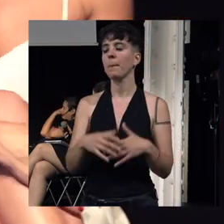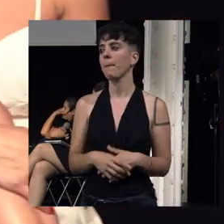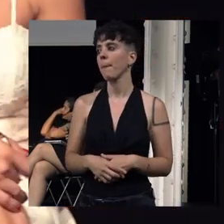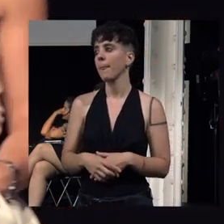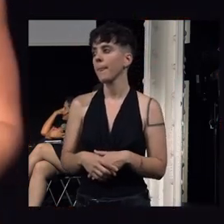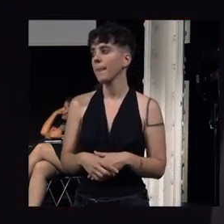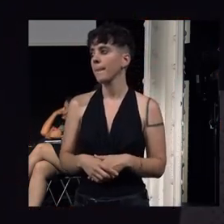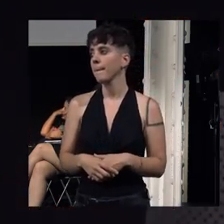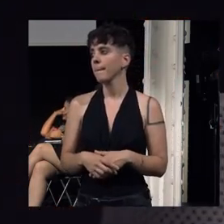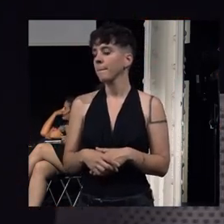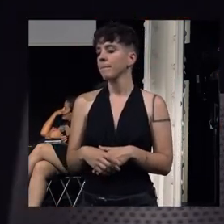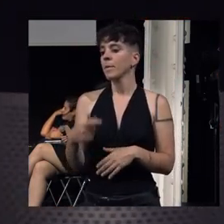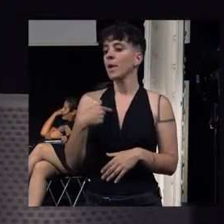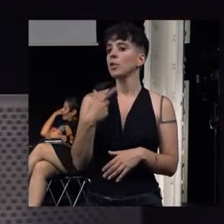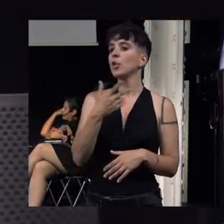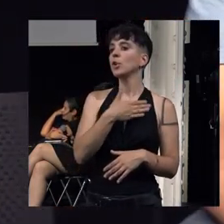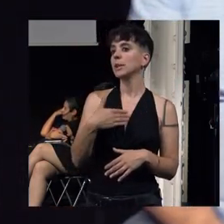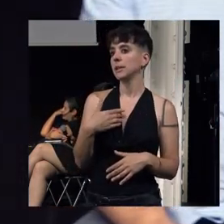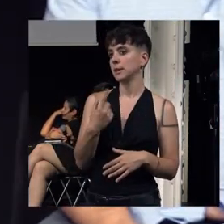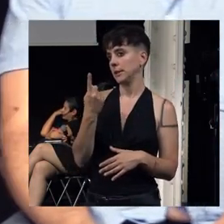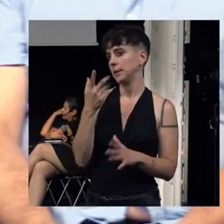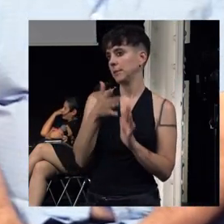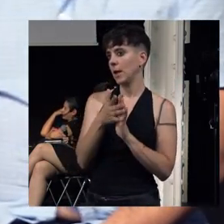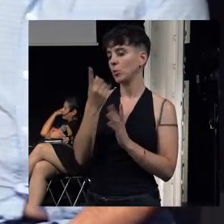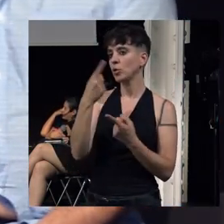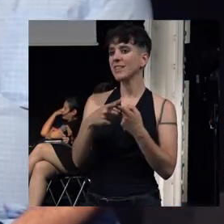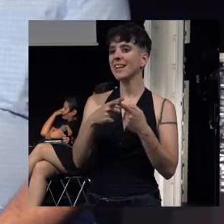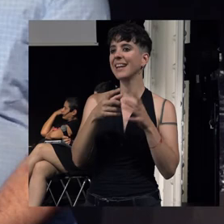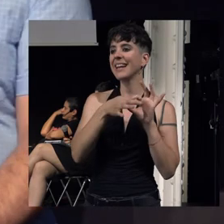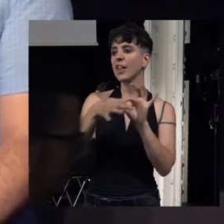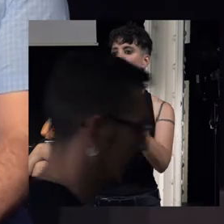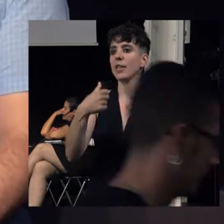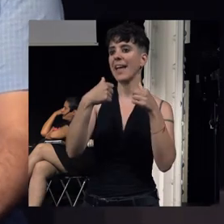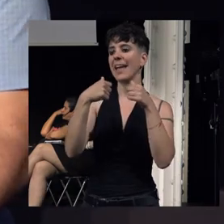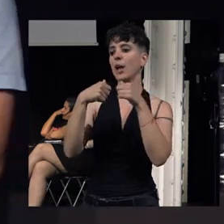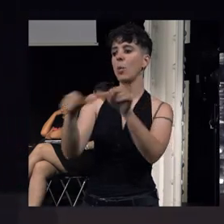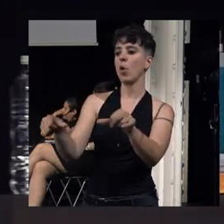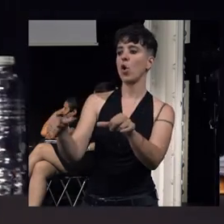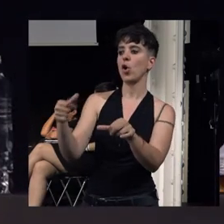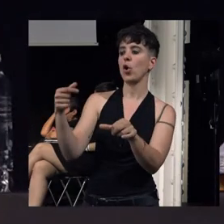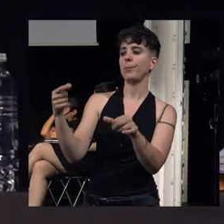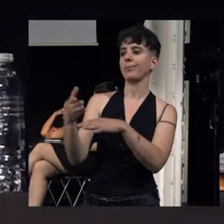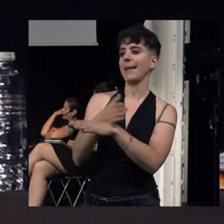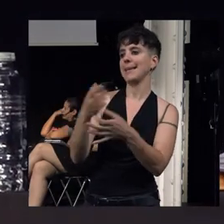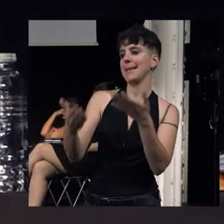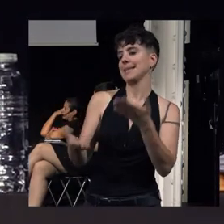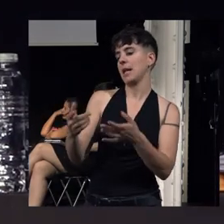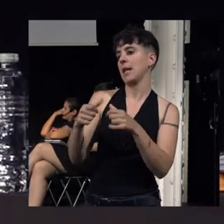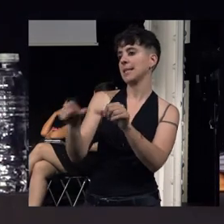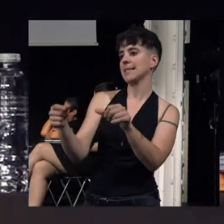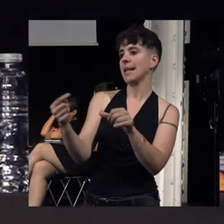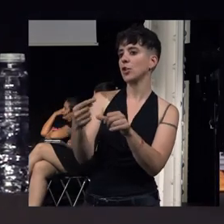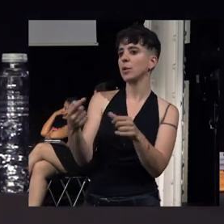Bueno, quería referirme a una cosa que tiene que ver con los estereotipos. A veces los universalismos nos llevan a los estereotipos,